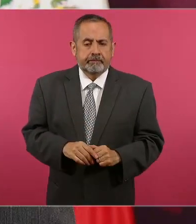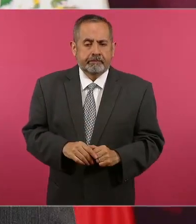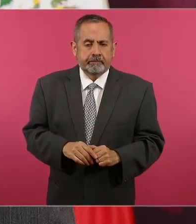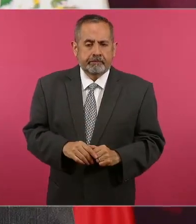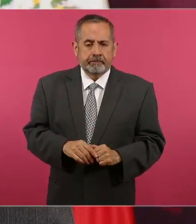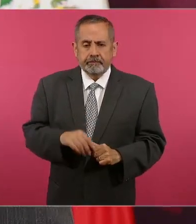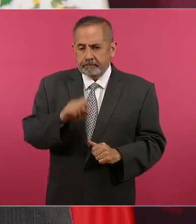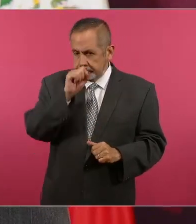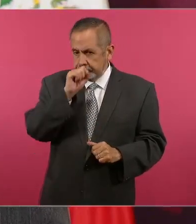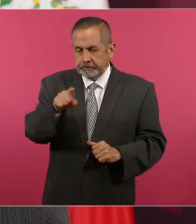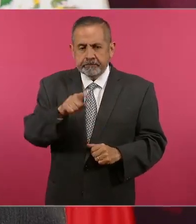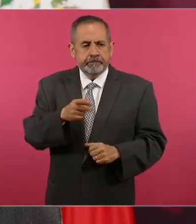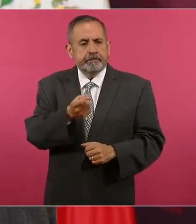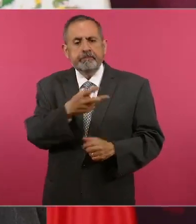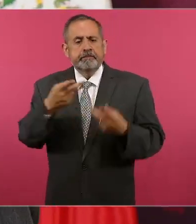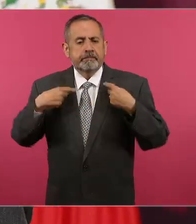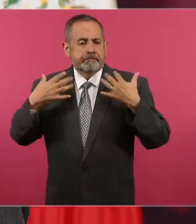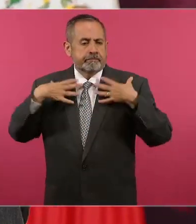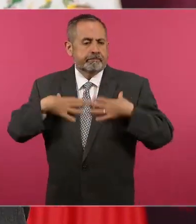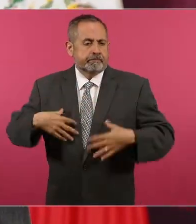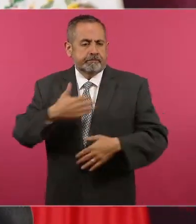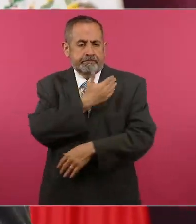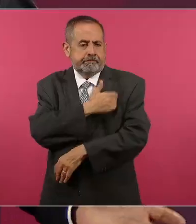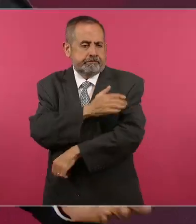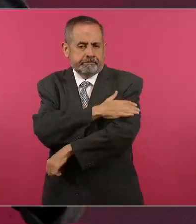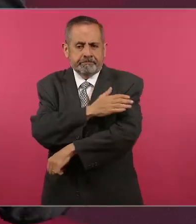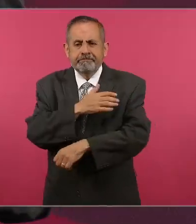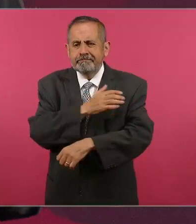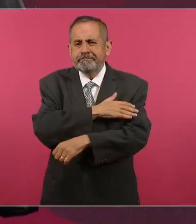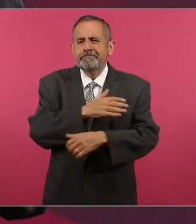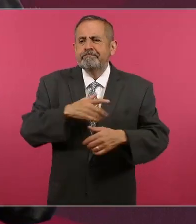los servidores de la nación que están